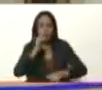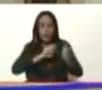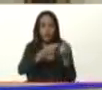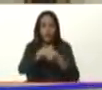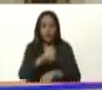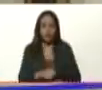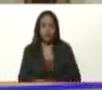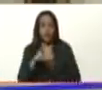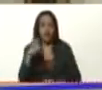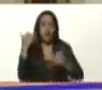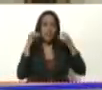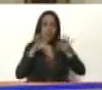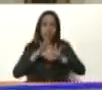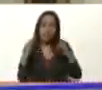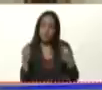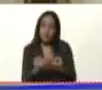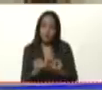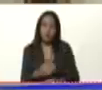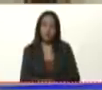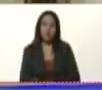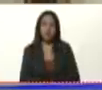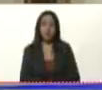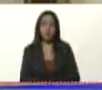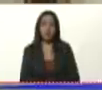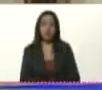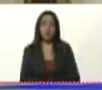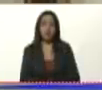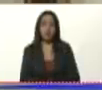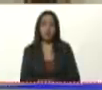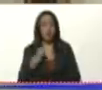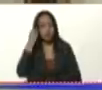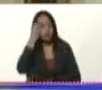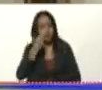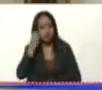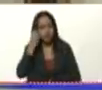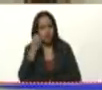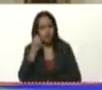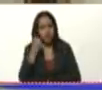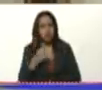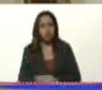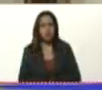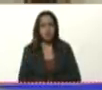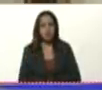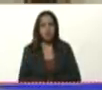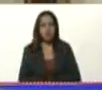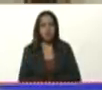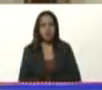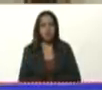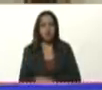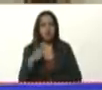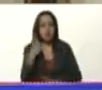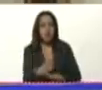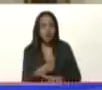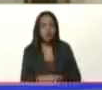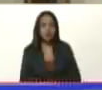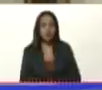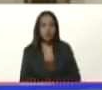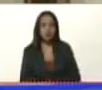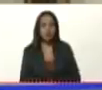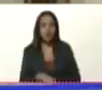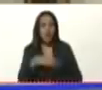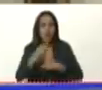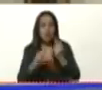Bueno, y las fiestas familiares. No subestimemos esta situación. Vamos a ponernos